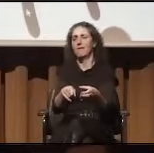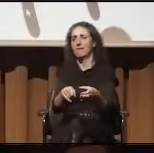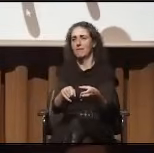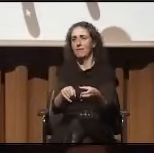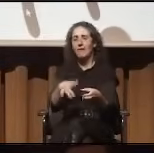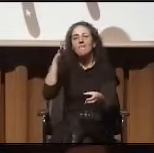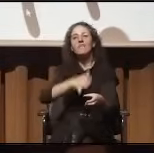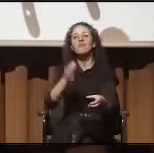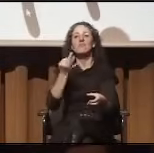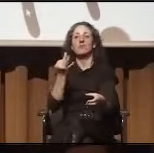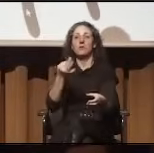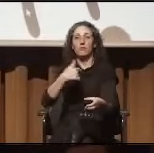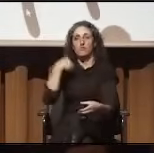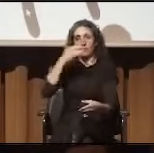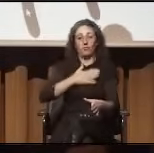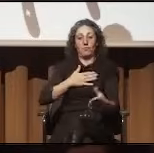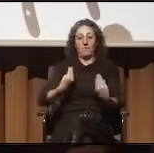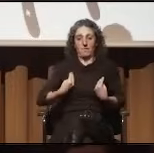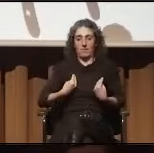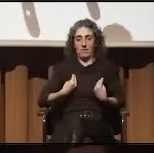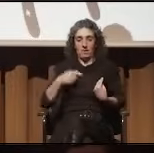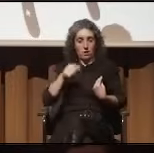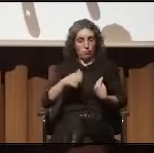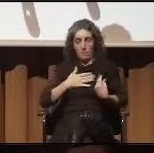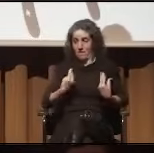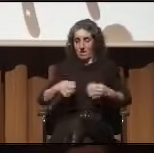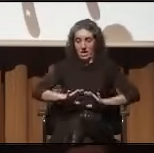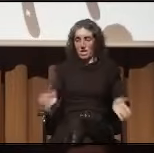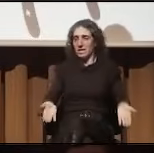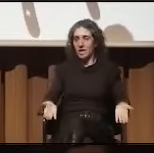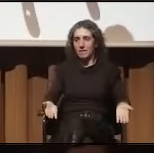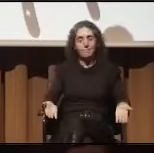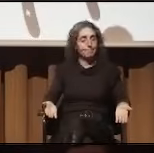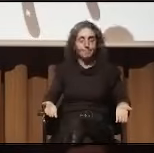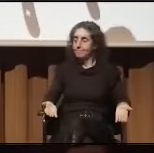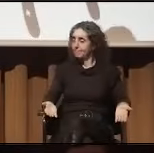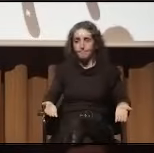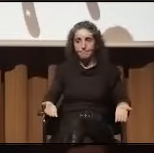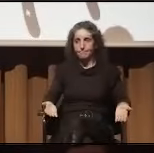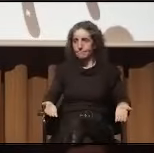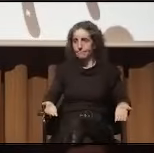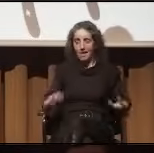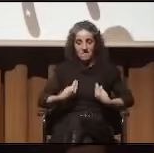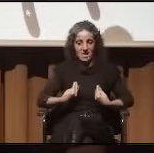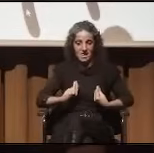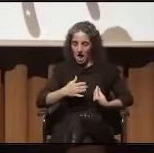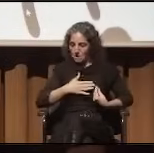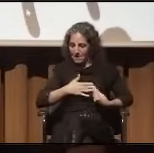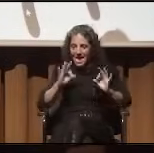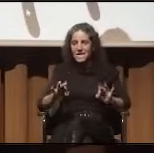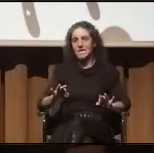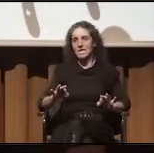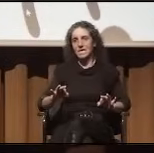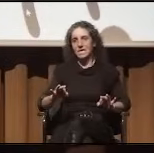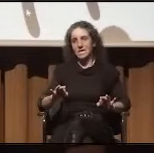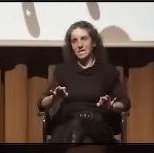que yo tengo una vida y esta vida es mía. Eso no va así. La vida me tiene a mí y yo estoy sostenido por esta